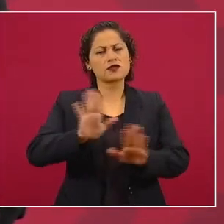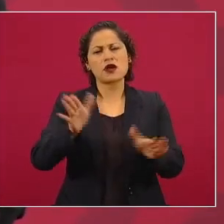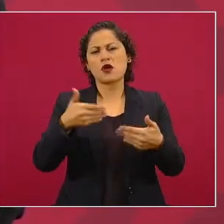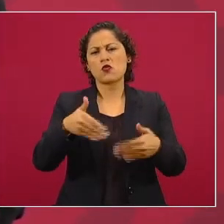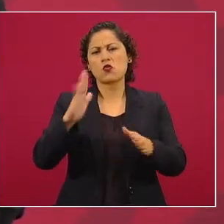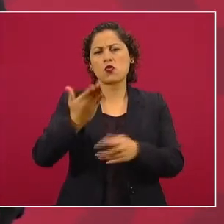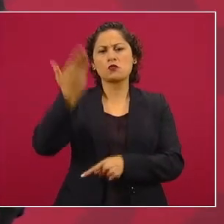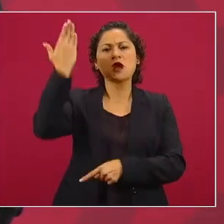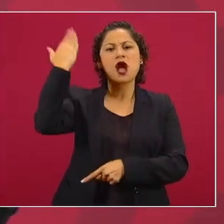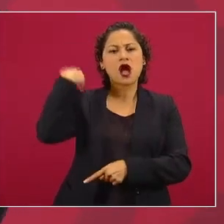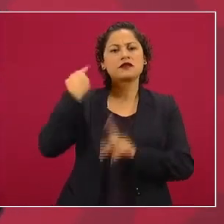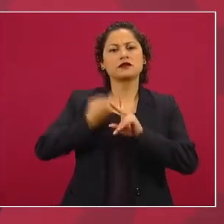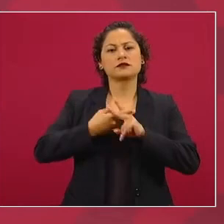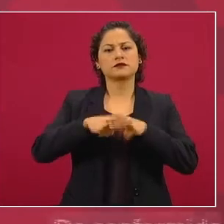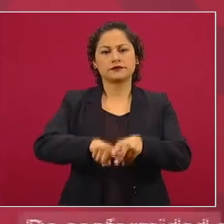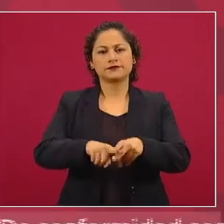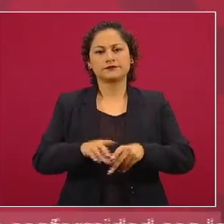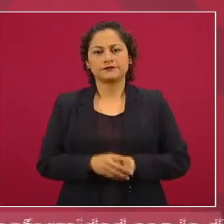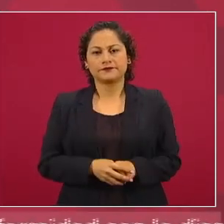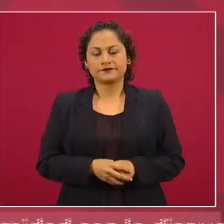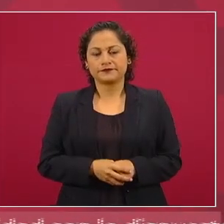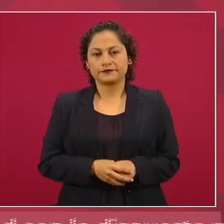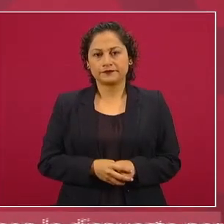bastante tiempo.